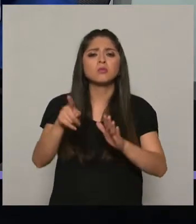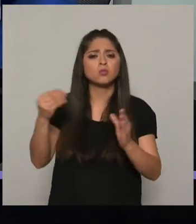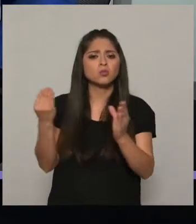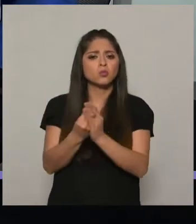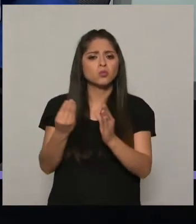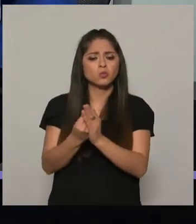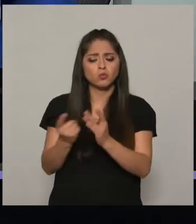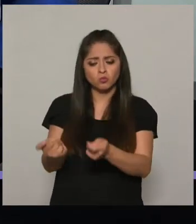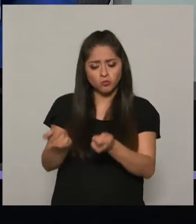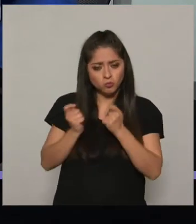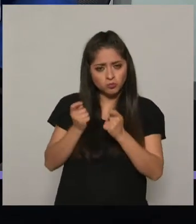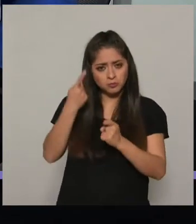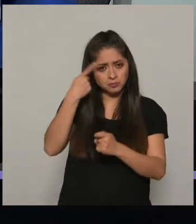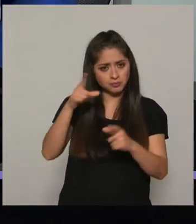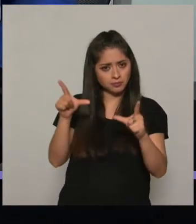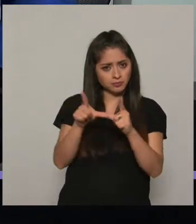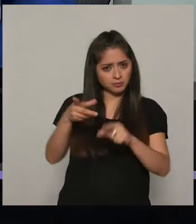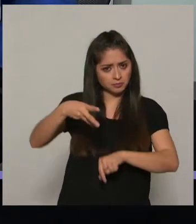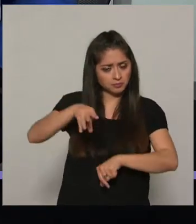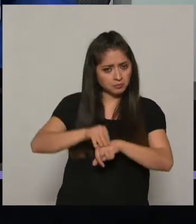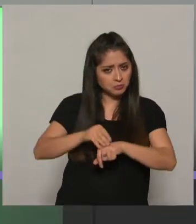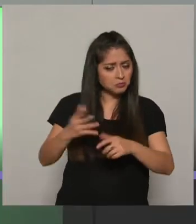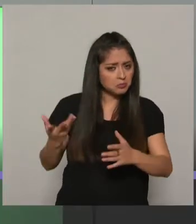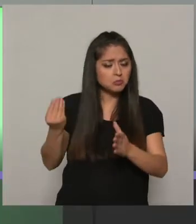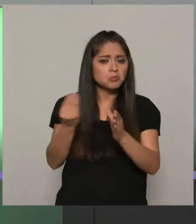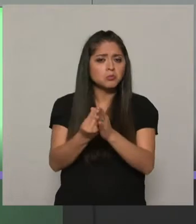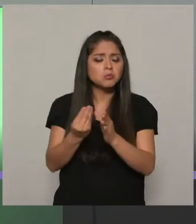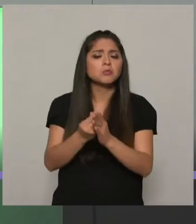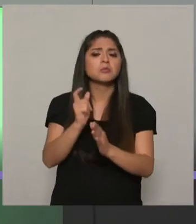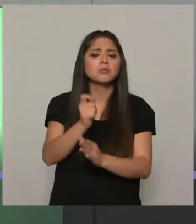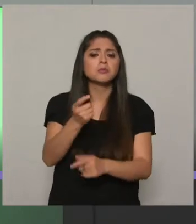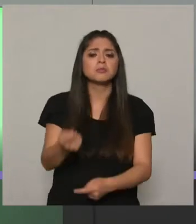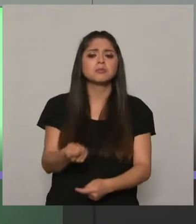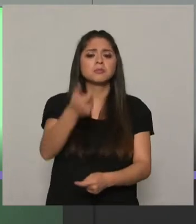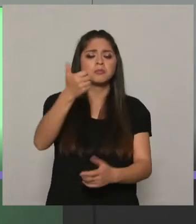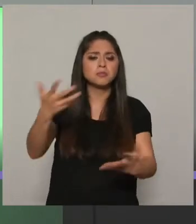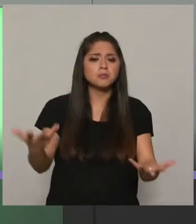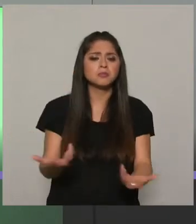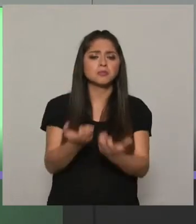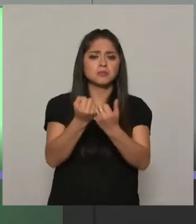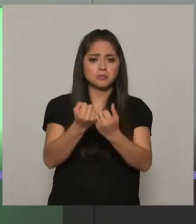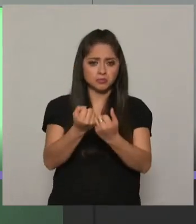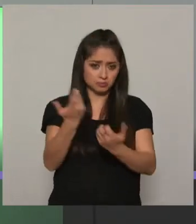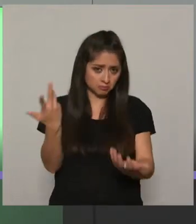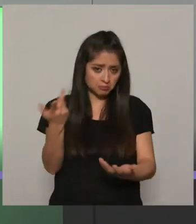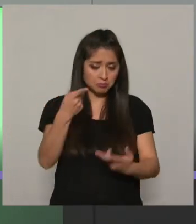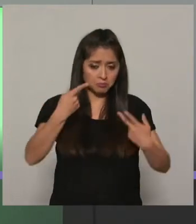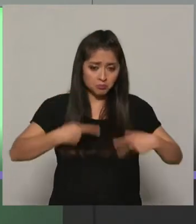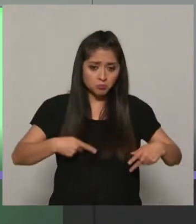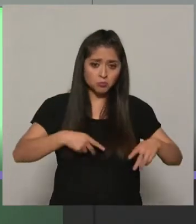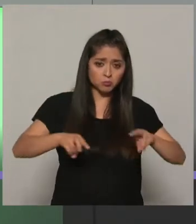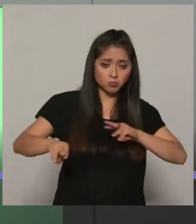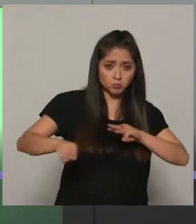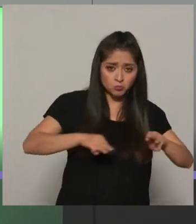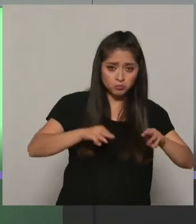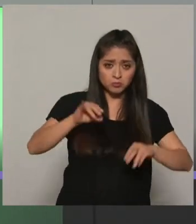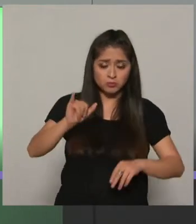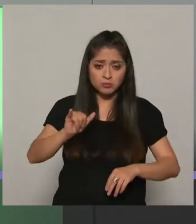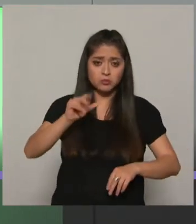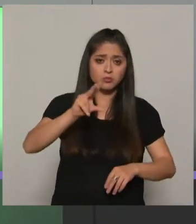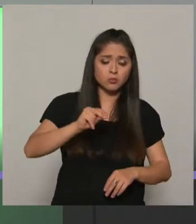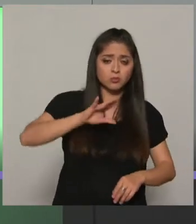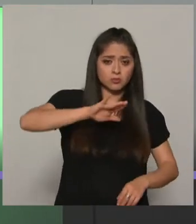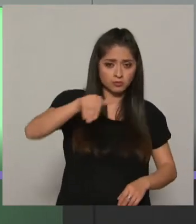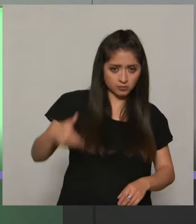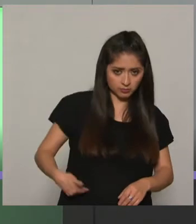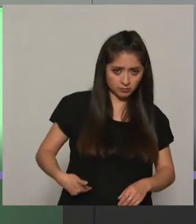una licencia, se pueda un curso mínimo de primeros auxilios, ¿no? Saber si una persona se puede movilizar o no en un accidente. Por eso